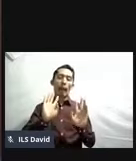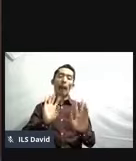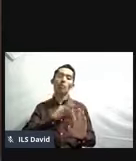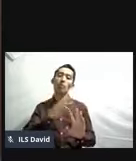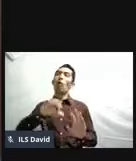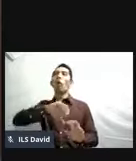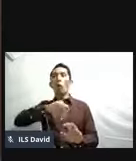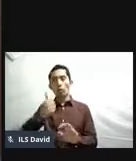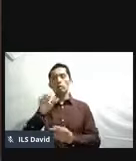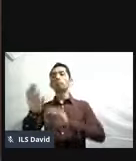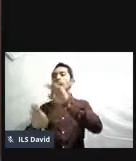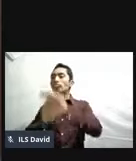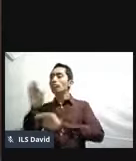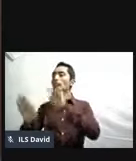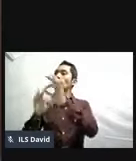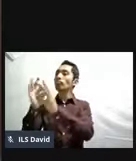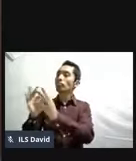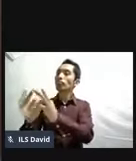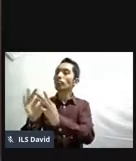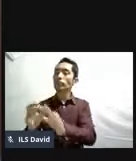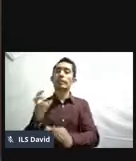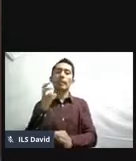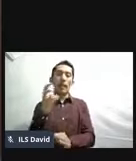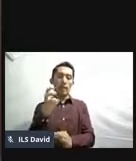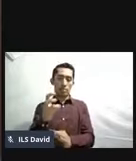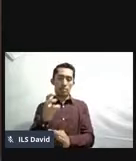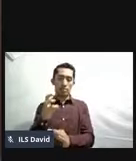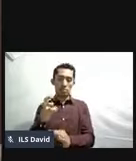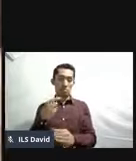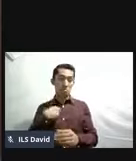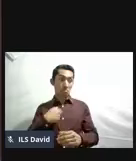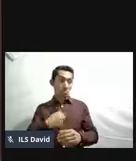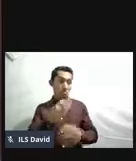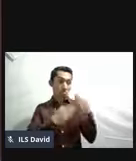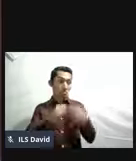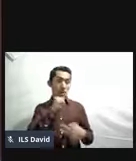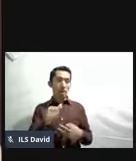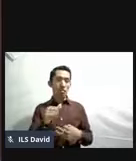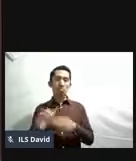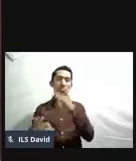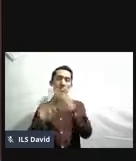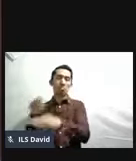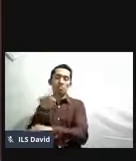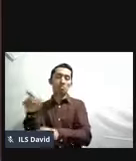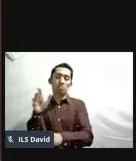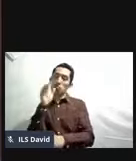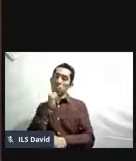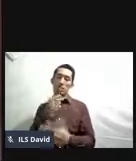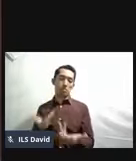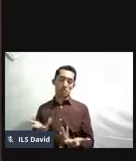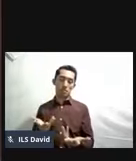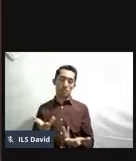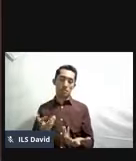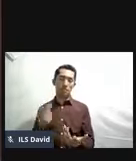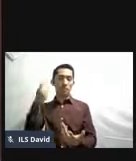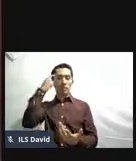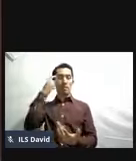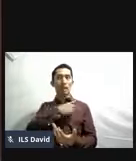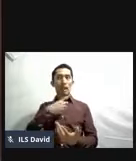caminamos bajo el contexto o bajo el entendimiento de la responsabilidad como un